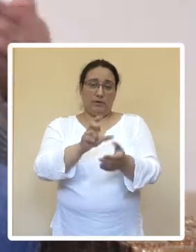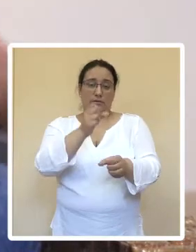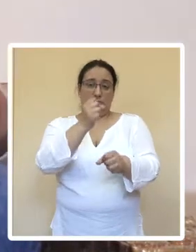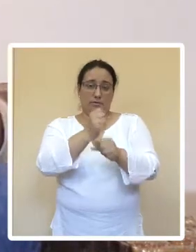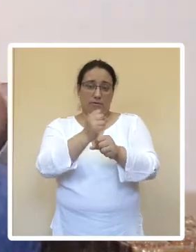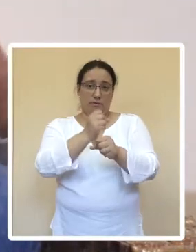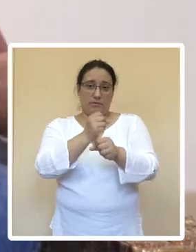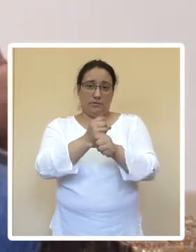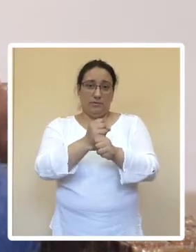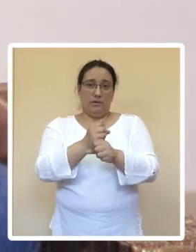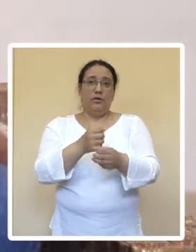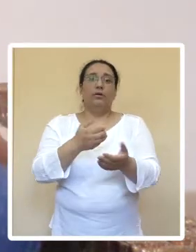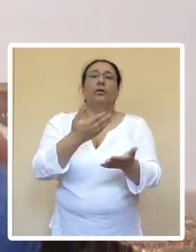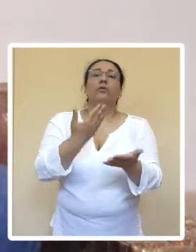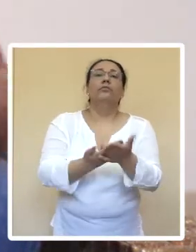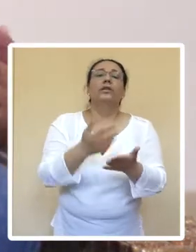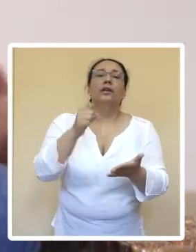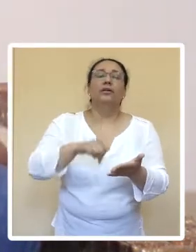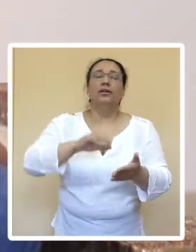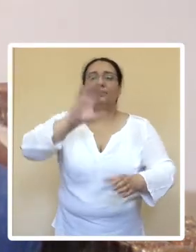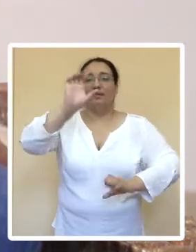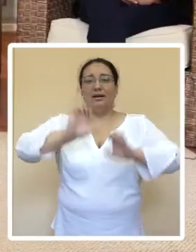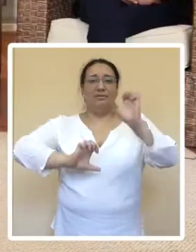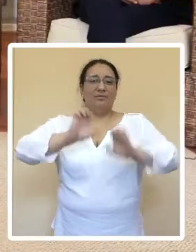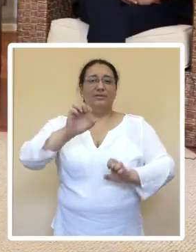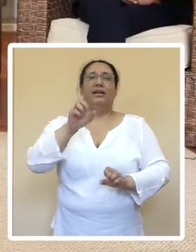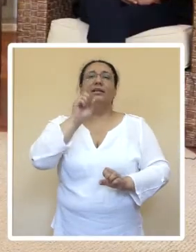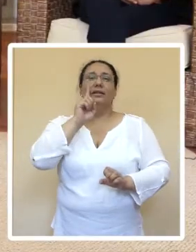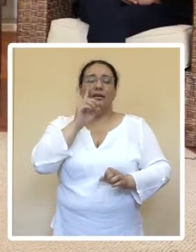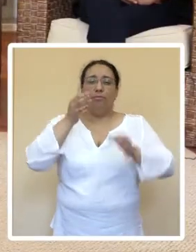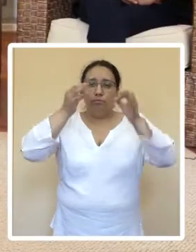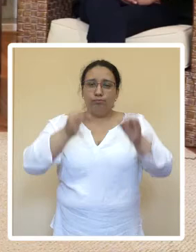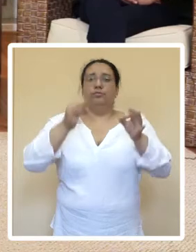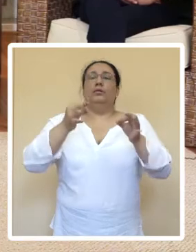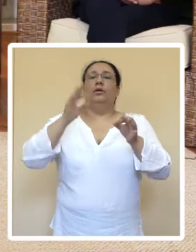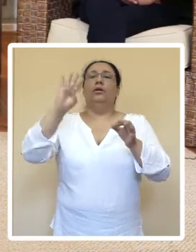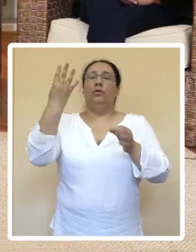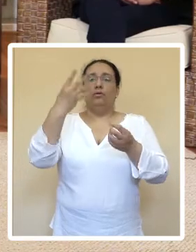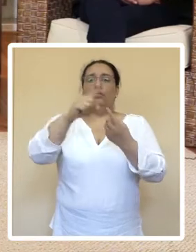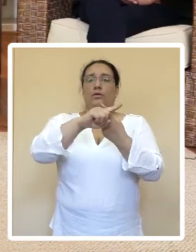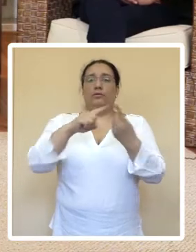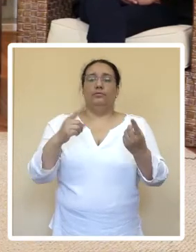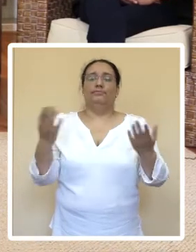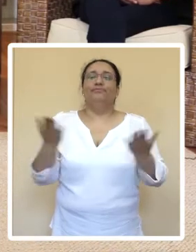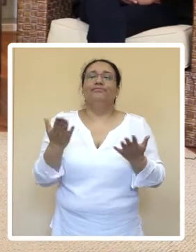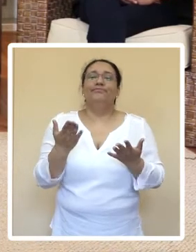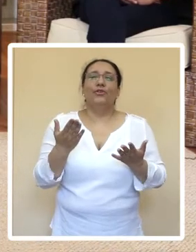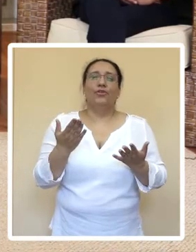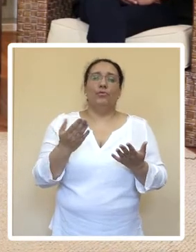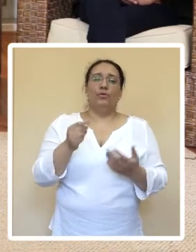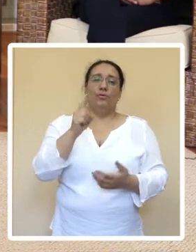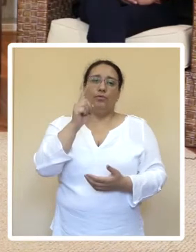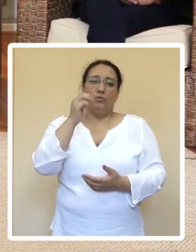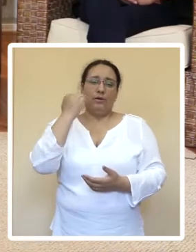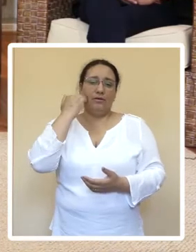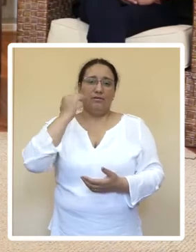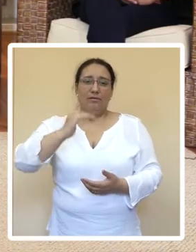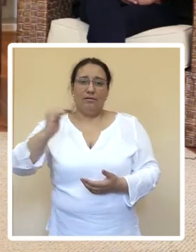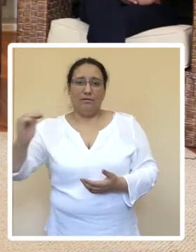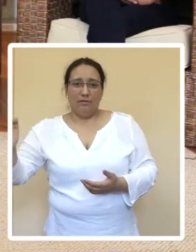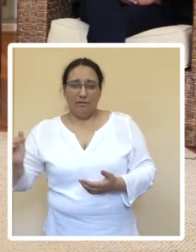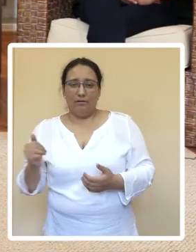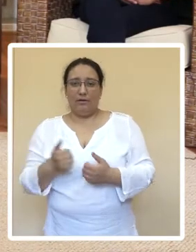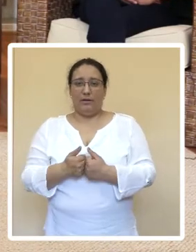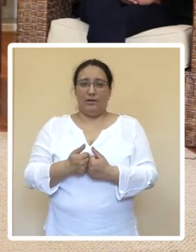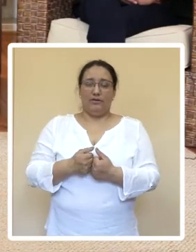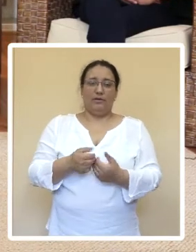que me están pidiendo ahora actualmente la empresa, el cuarto medio. Y volvemos a lo mismo, ¿te fijas? Entonces, ¿cómo un niño que sale de una escuela especial